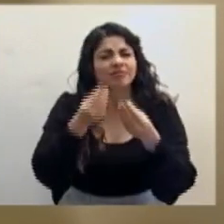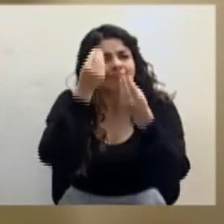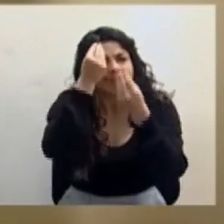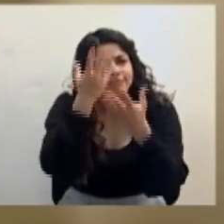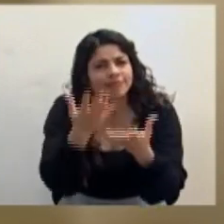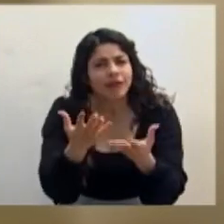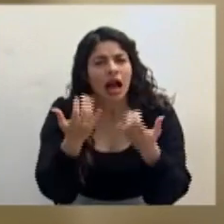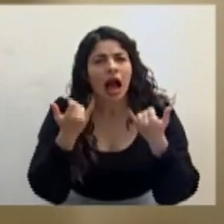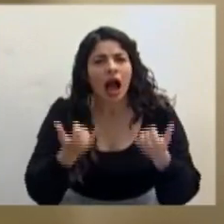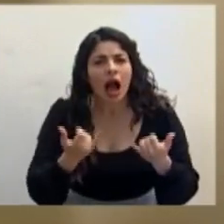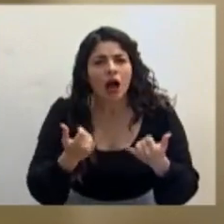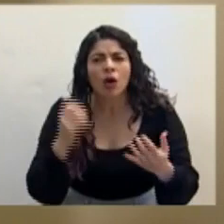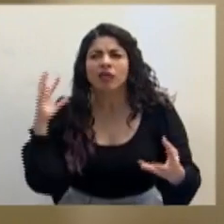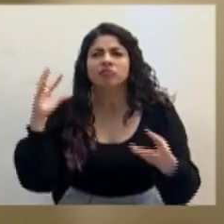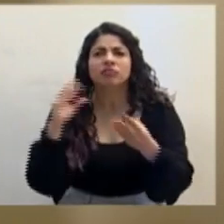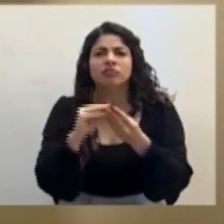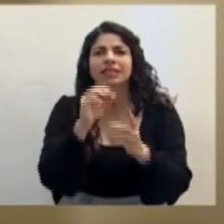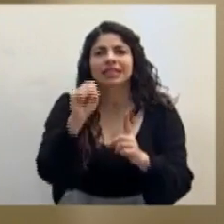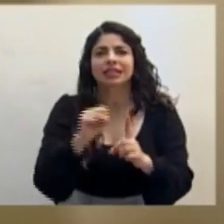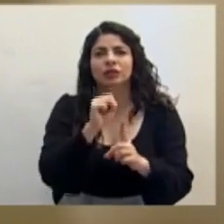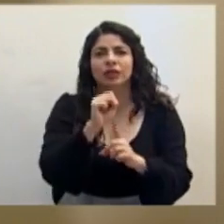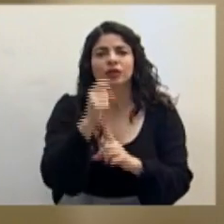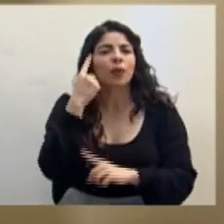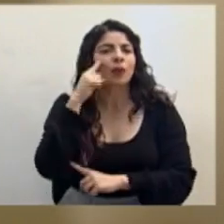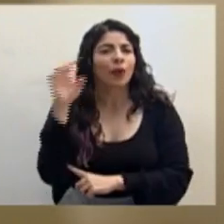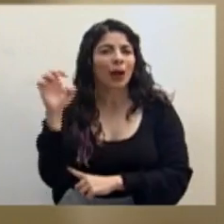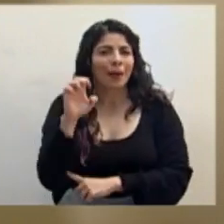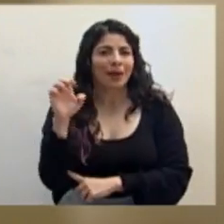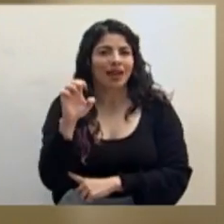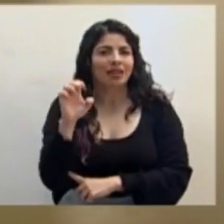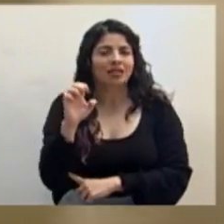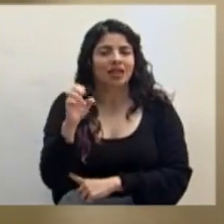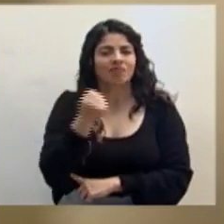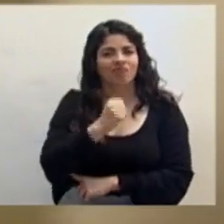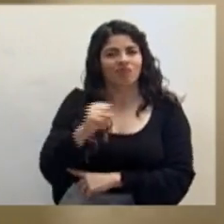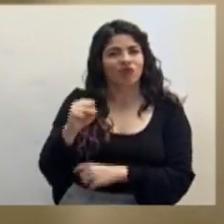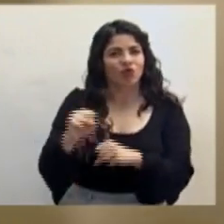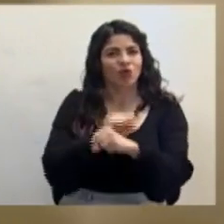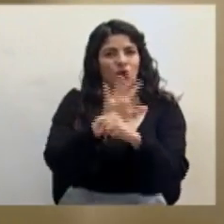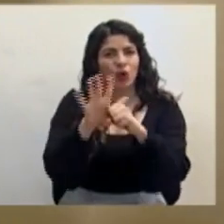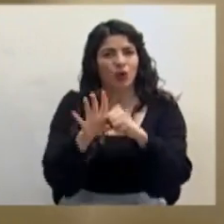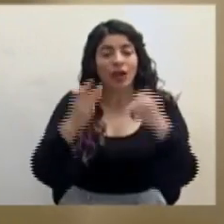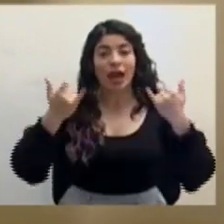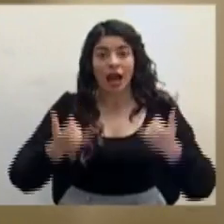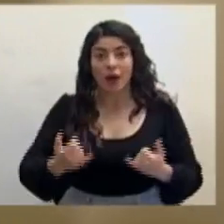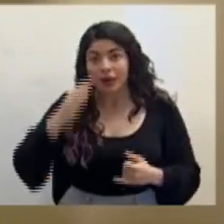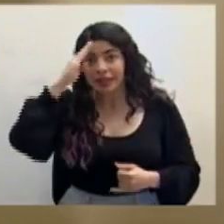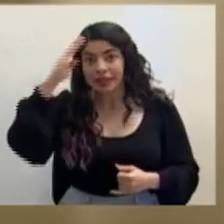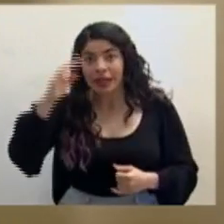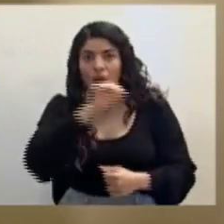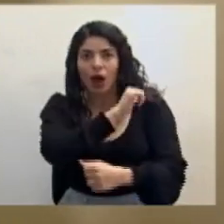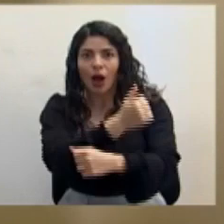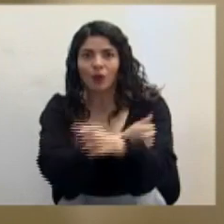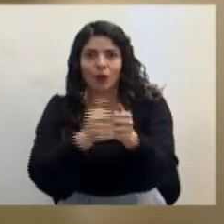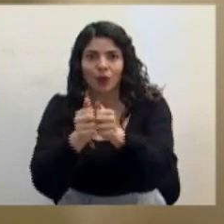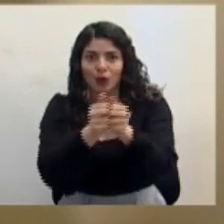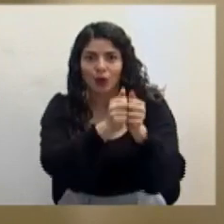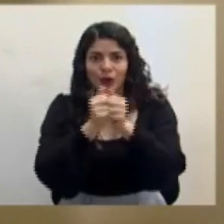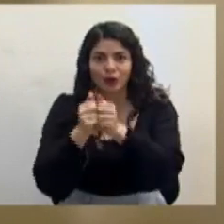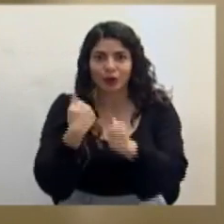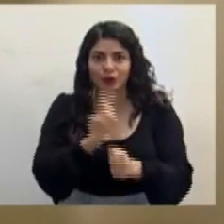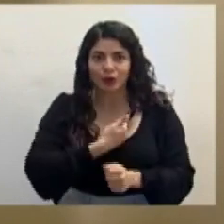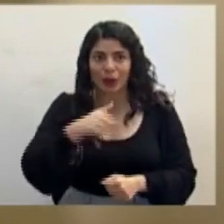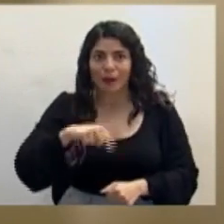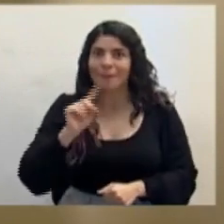y actualización de la situación de la emergencia contra el COVID-19. Saludamos a las autoridades que nos acompañan en esta